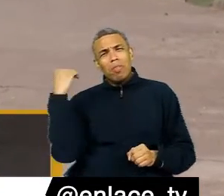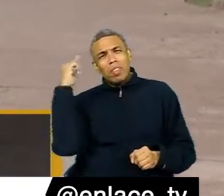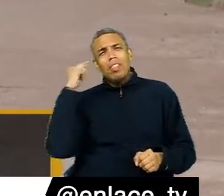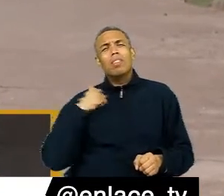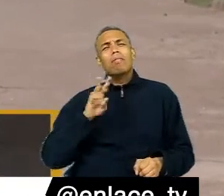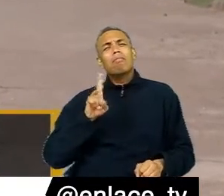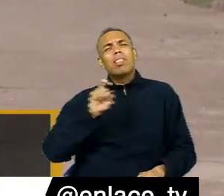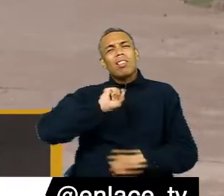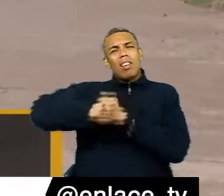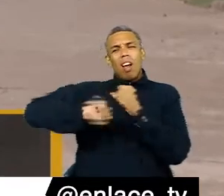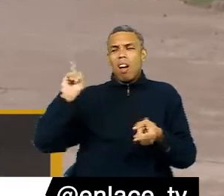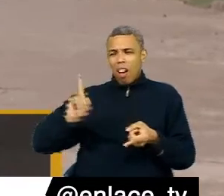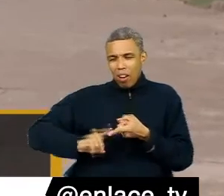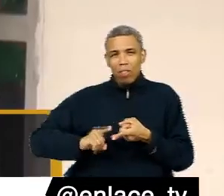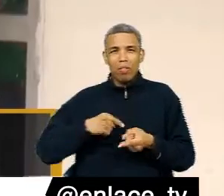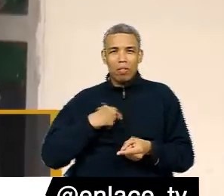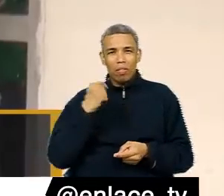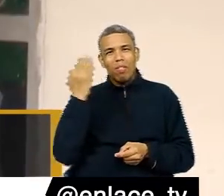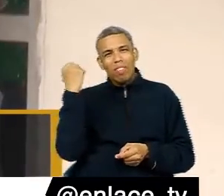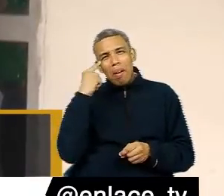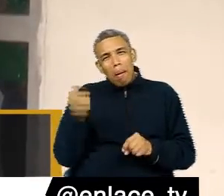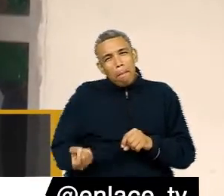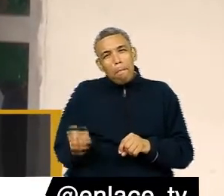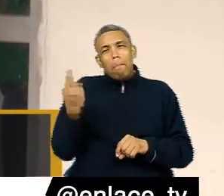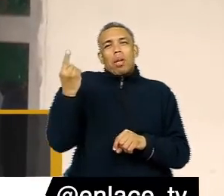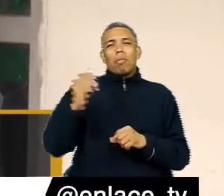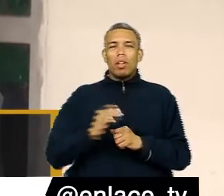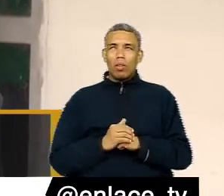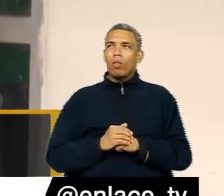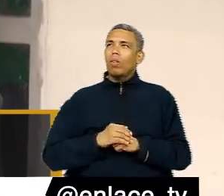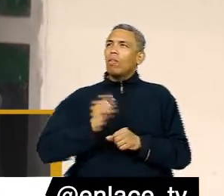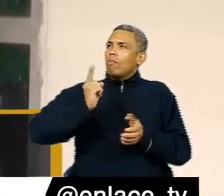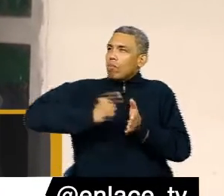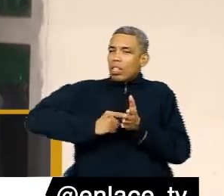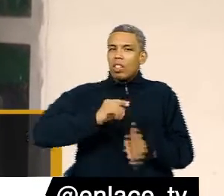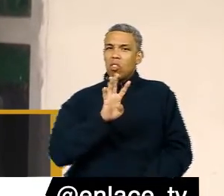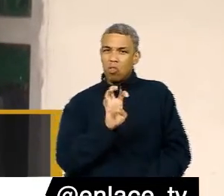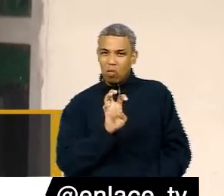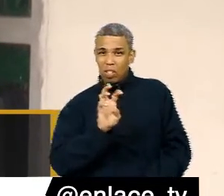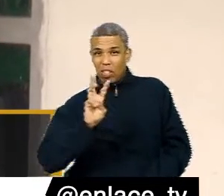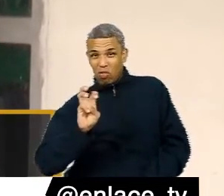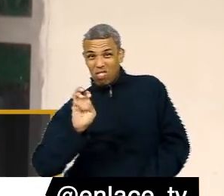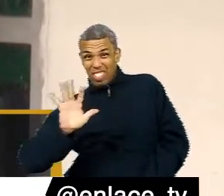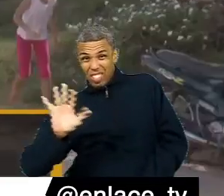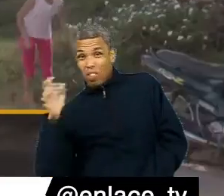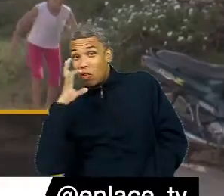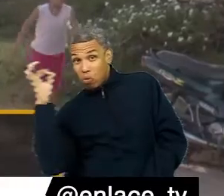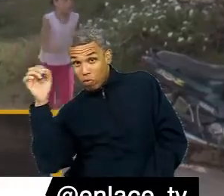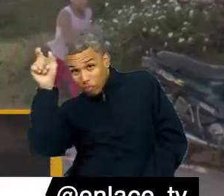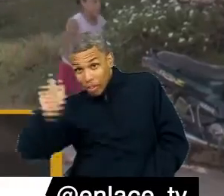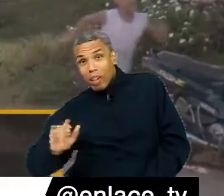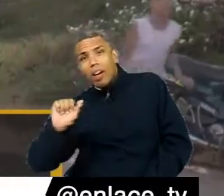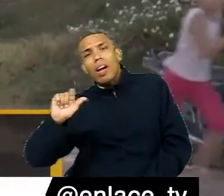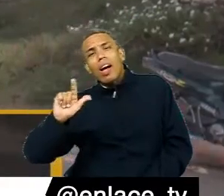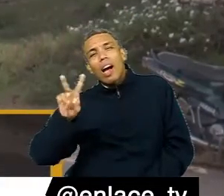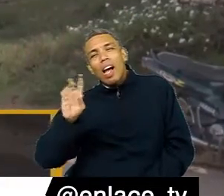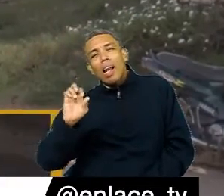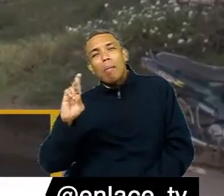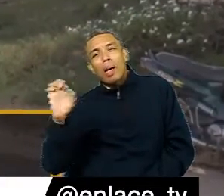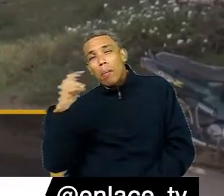primeros, y poco a poco se fue invadiendo esto. En 1985 ya tuvimos la resolución como Junta de Acción Comunal, y en